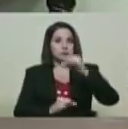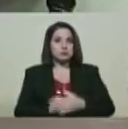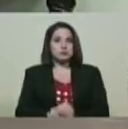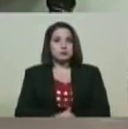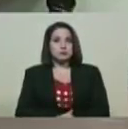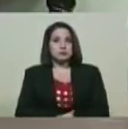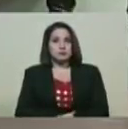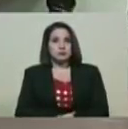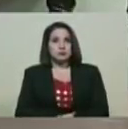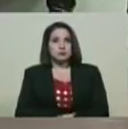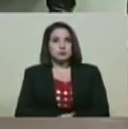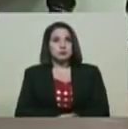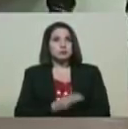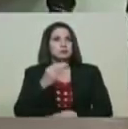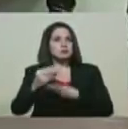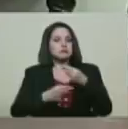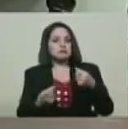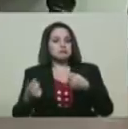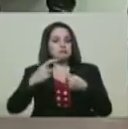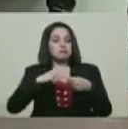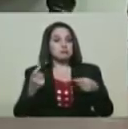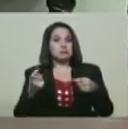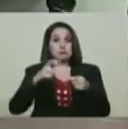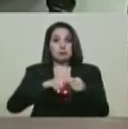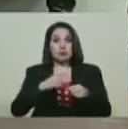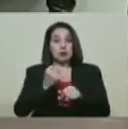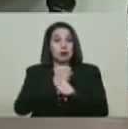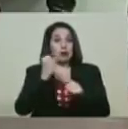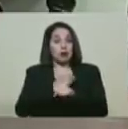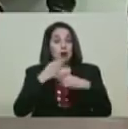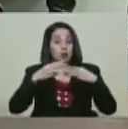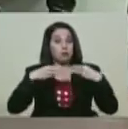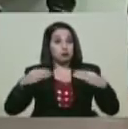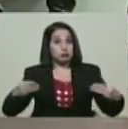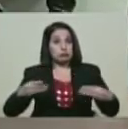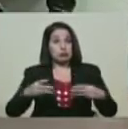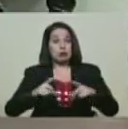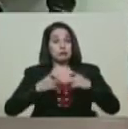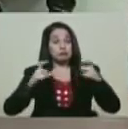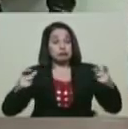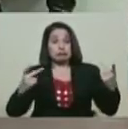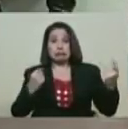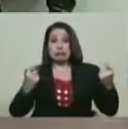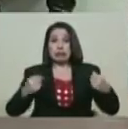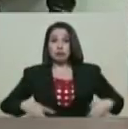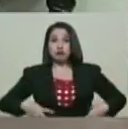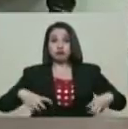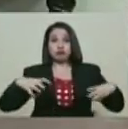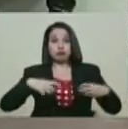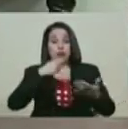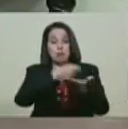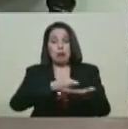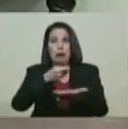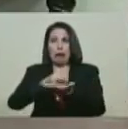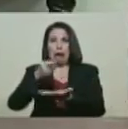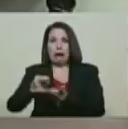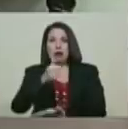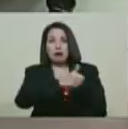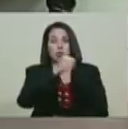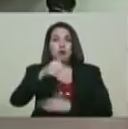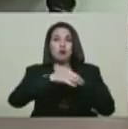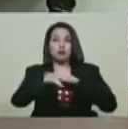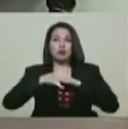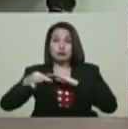pueda hacer las contrataciones de toda esta obra pública, una gran inversión para los estados, las regiones, para